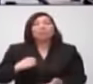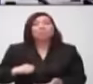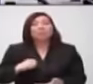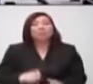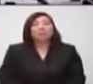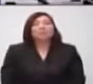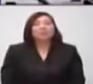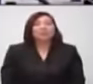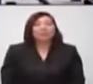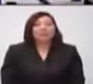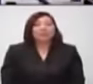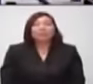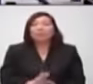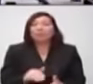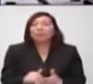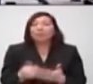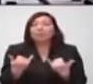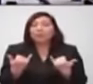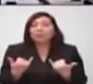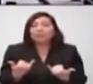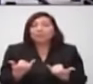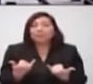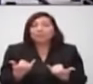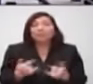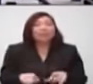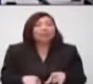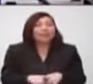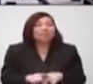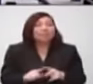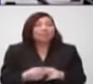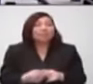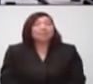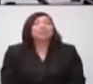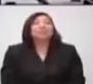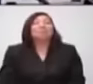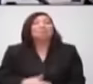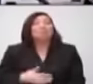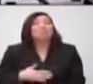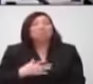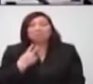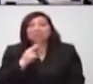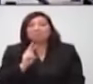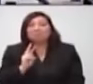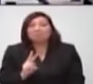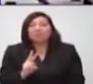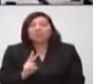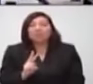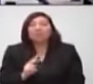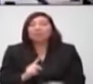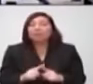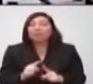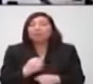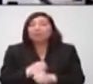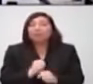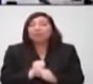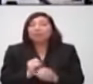municipalidad. Todo esto permitió también de que se pueda estar viendo en las diferentes obras